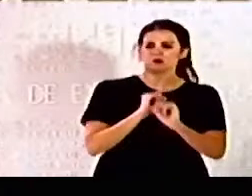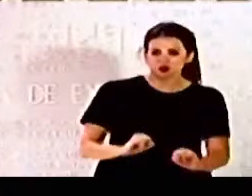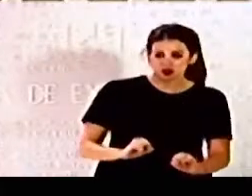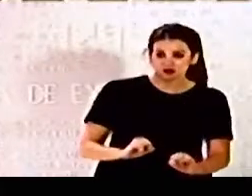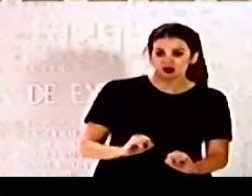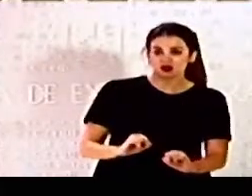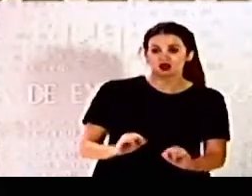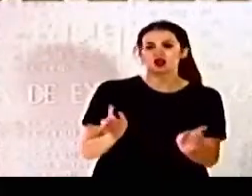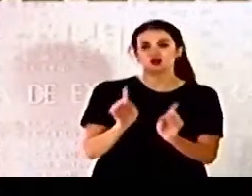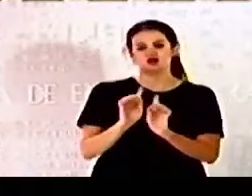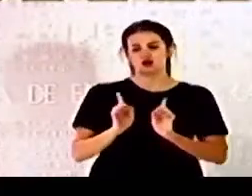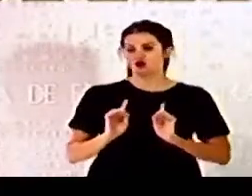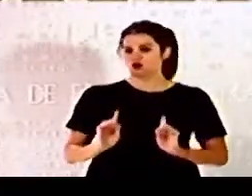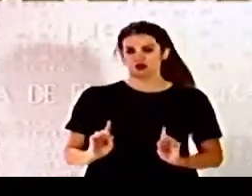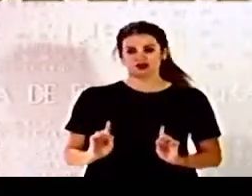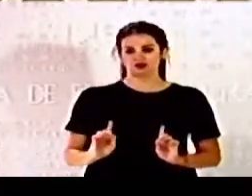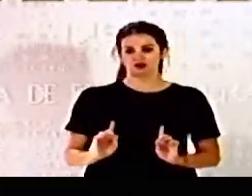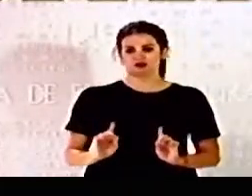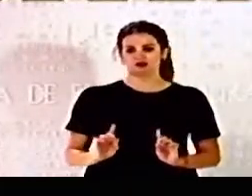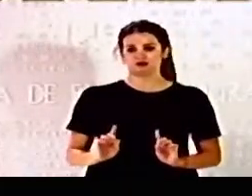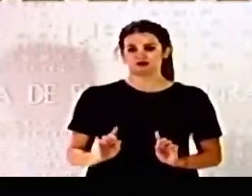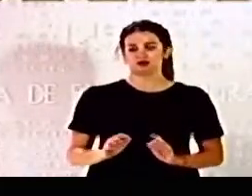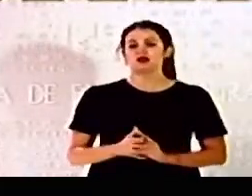imposible. No es imposible.